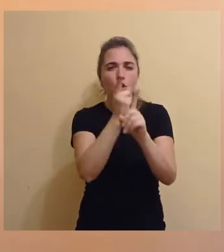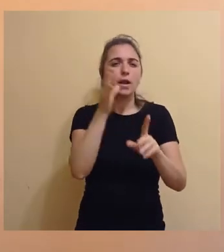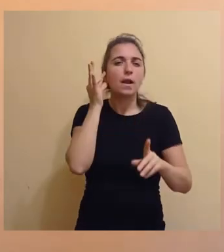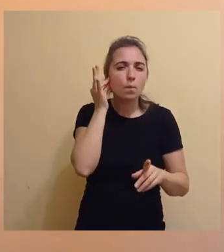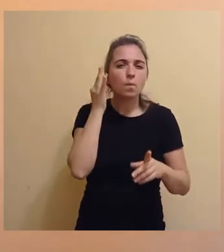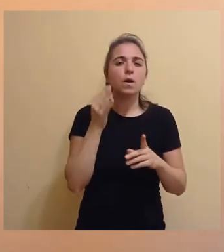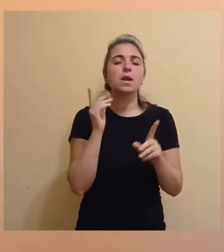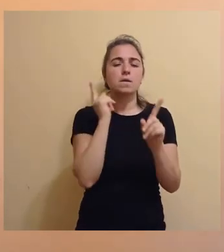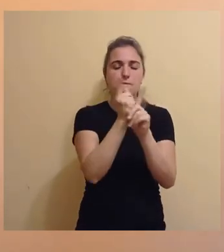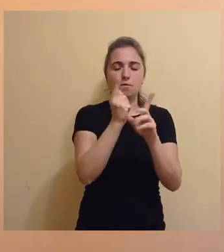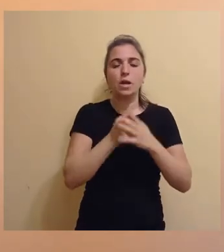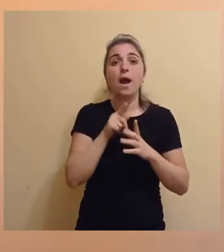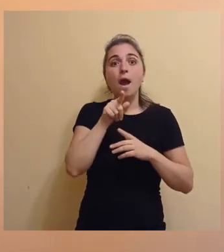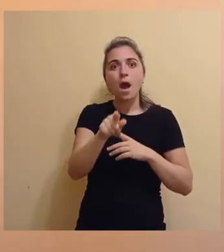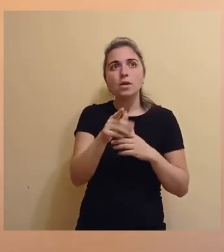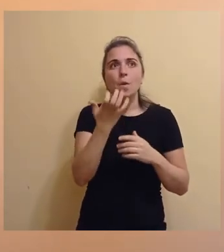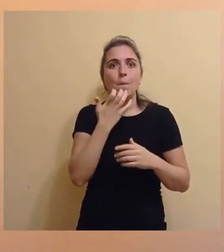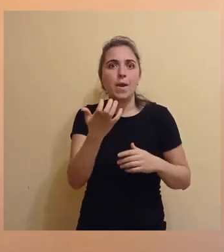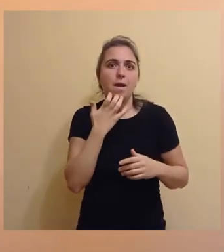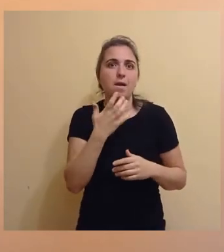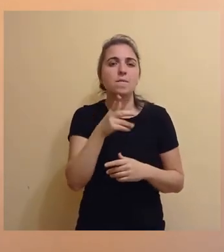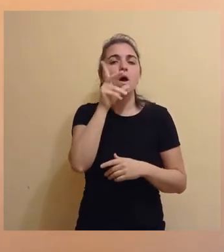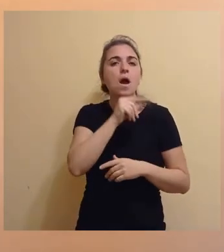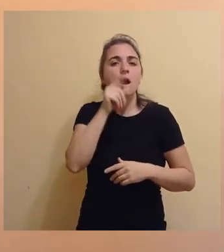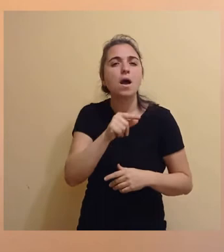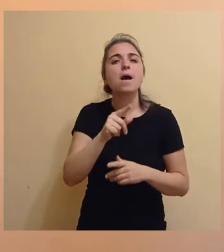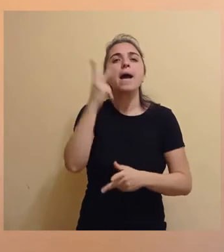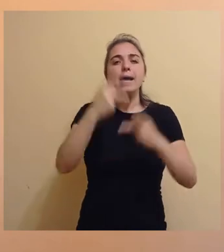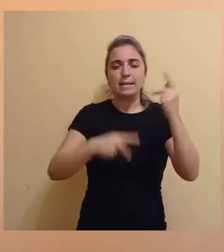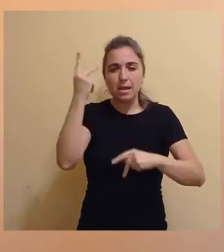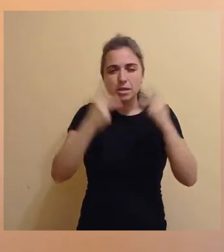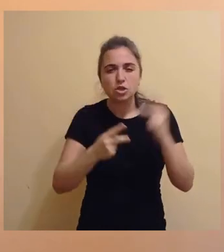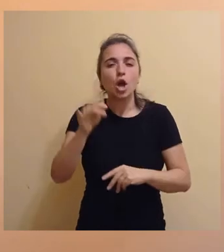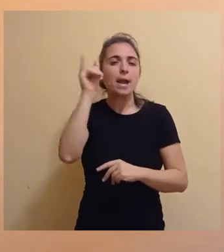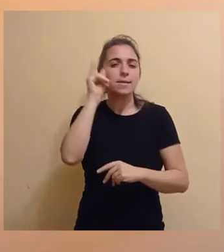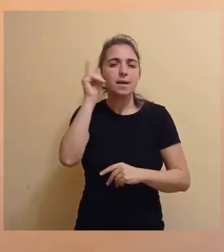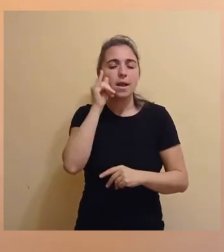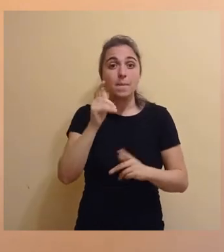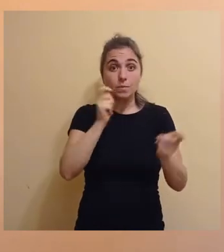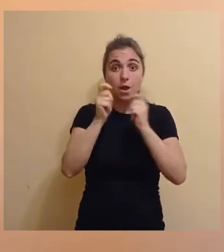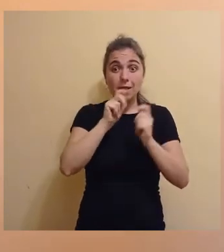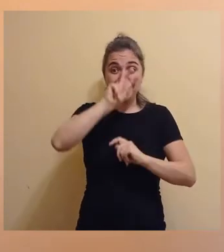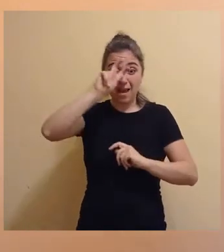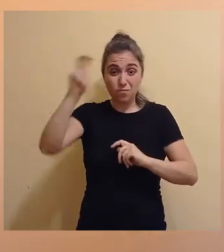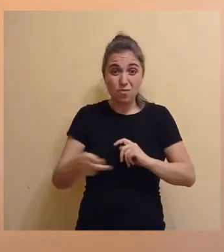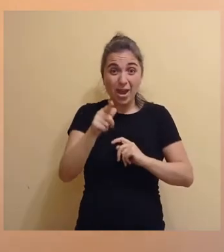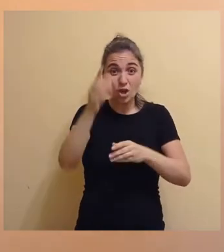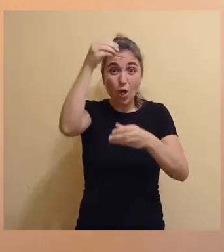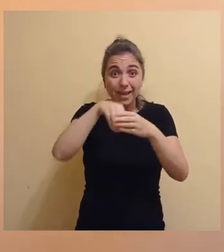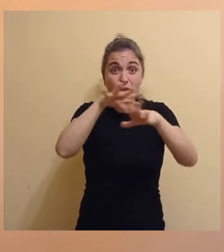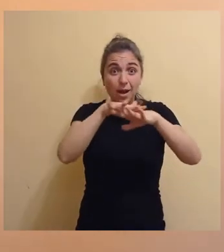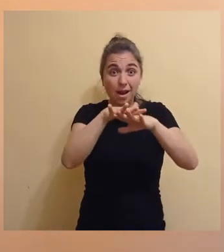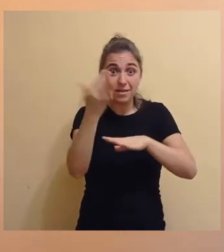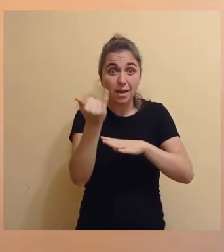esa violencia que se ejerce contra las mujeres, tuiteras, instagramers, tiktokers, periodistas, que al final